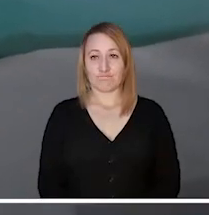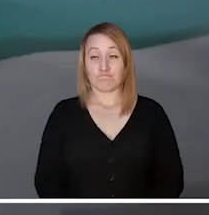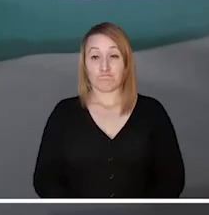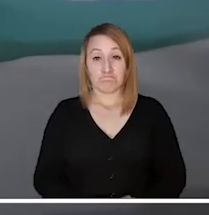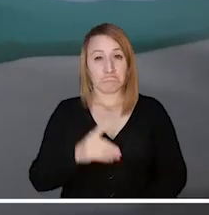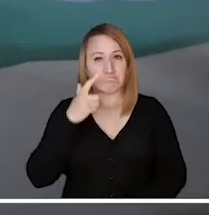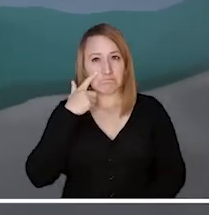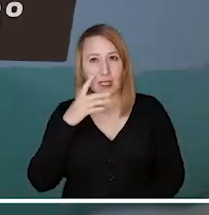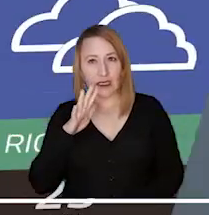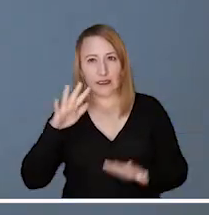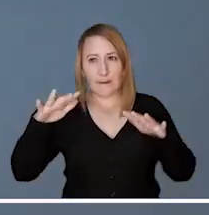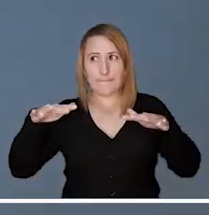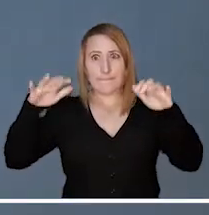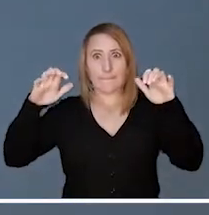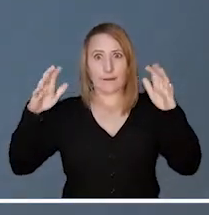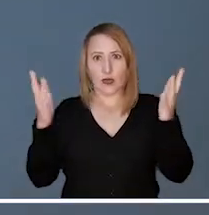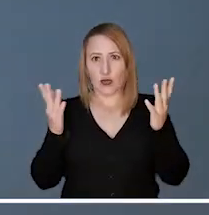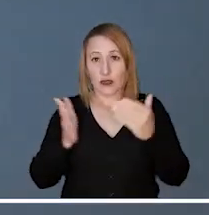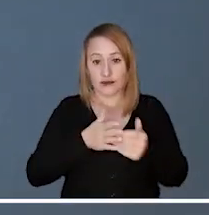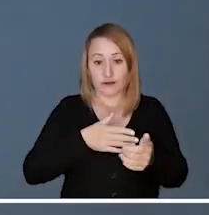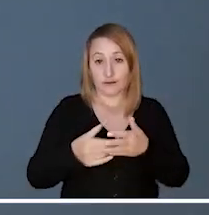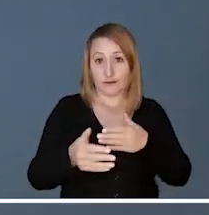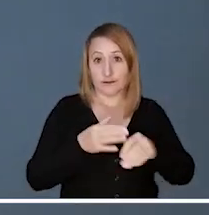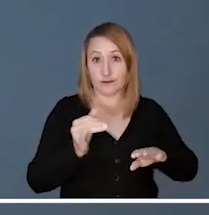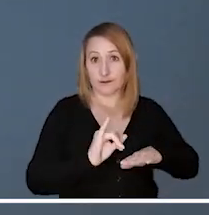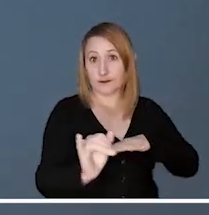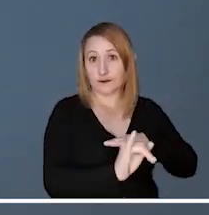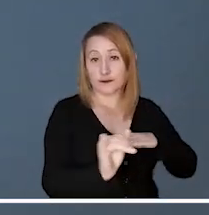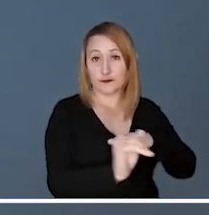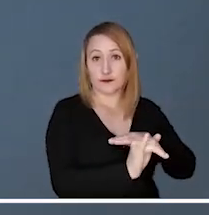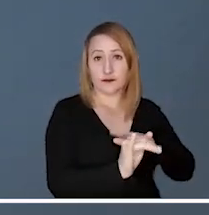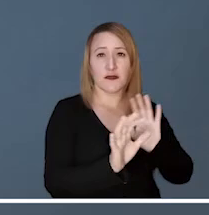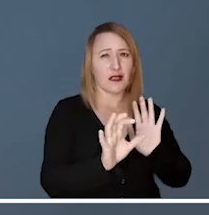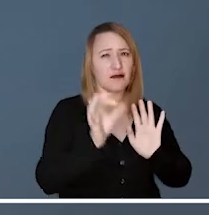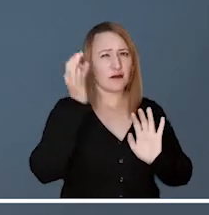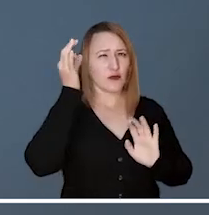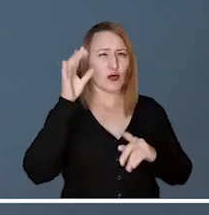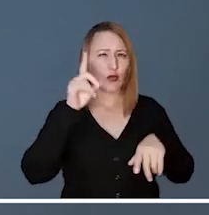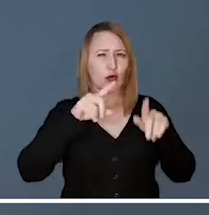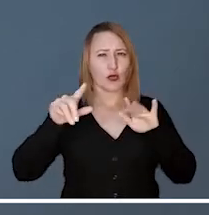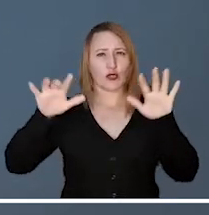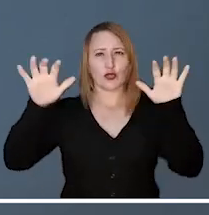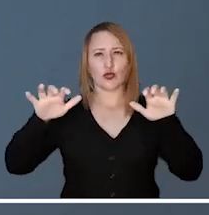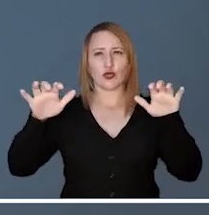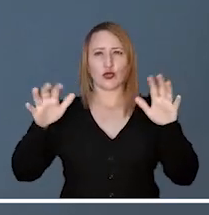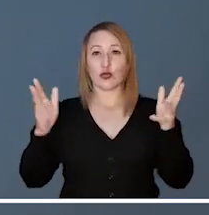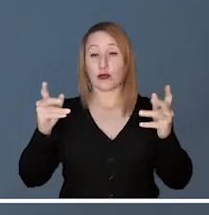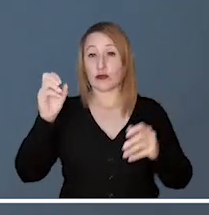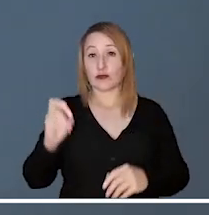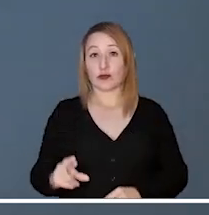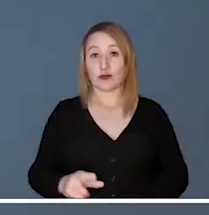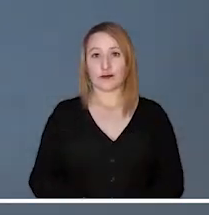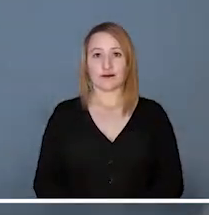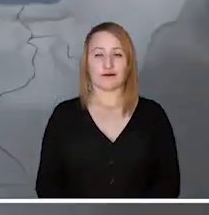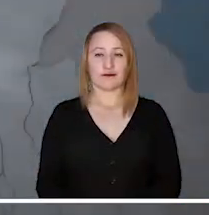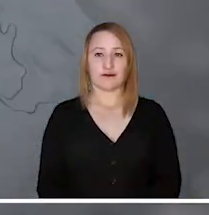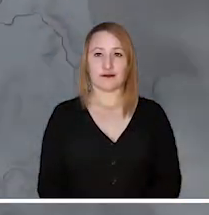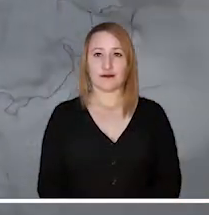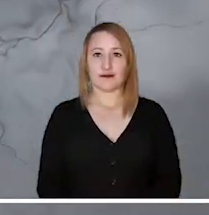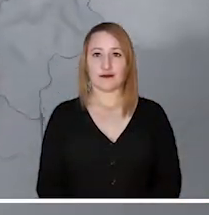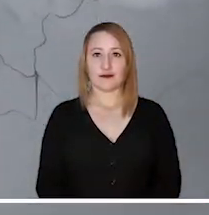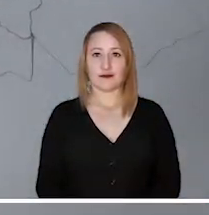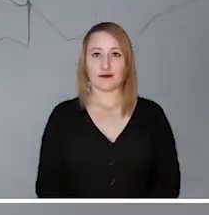Aunque se espera que el tiempo seco domine la noche en el archipiélago de San Andrés y Providencia, no se descartan algunas lloviznas en el sur de la zona.